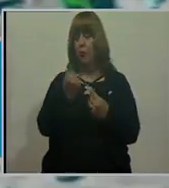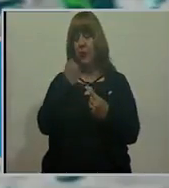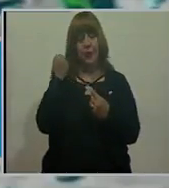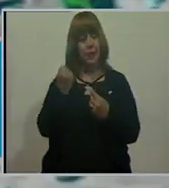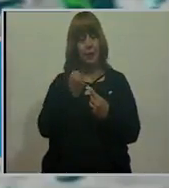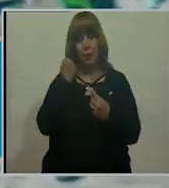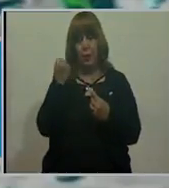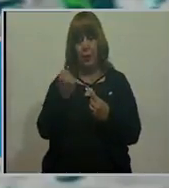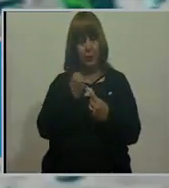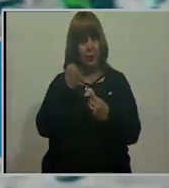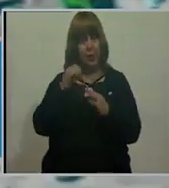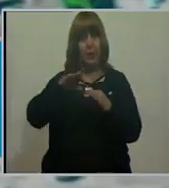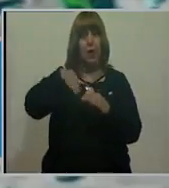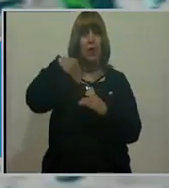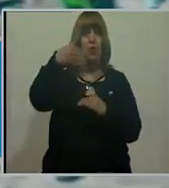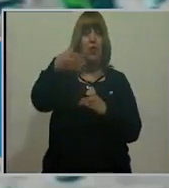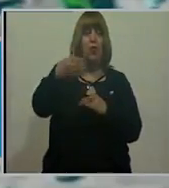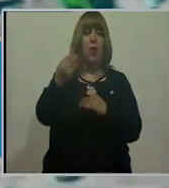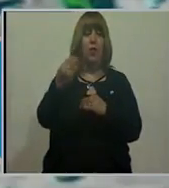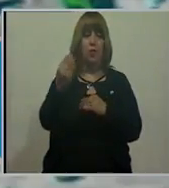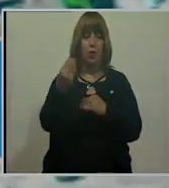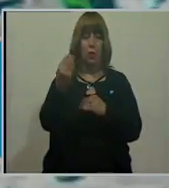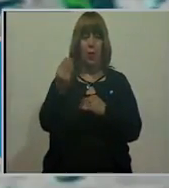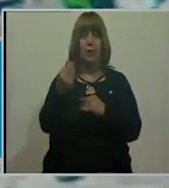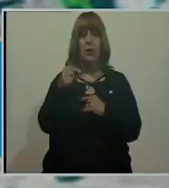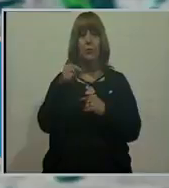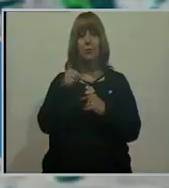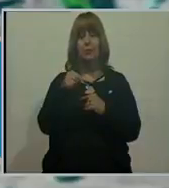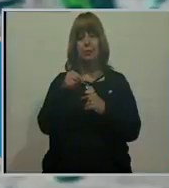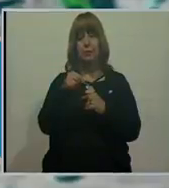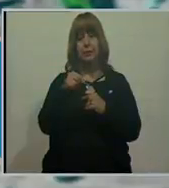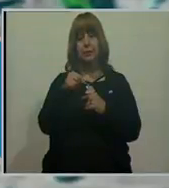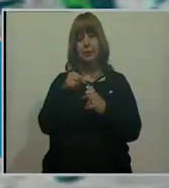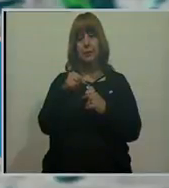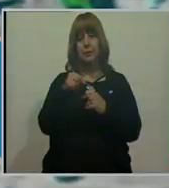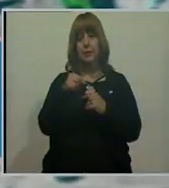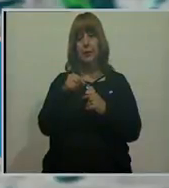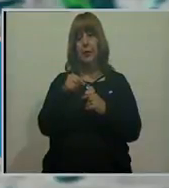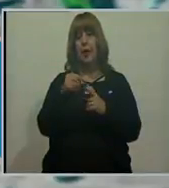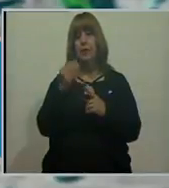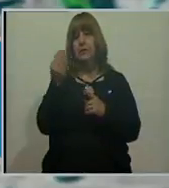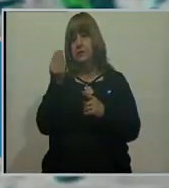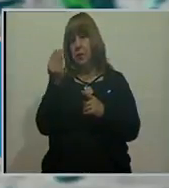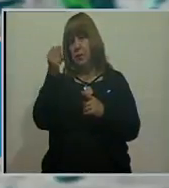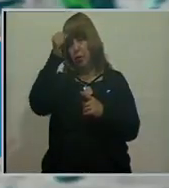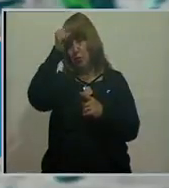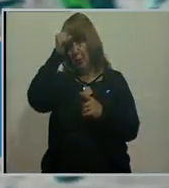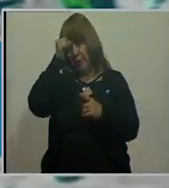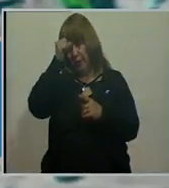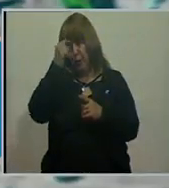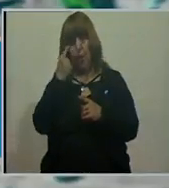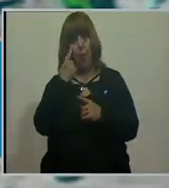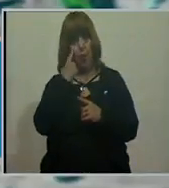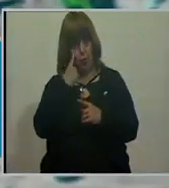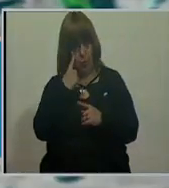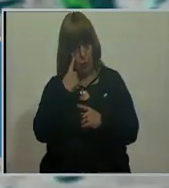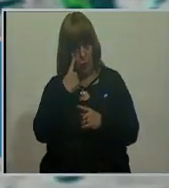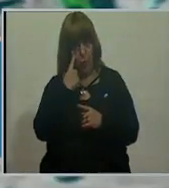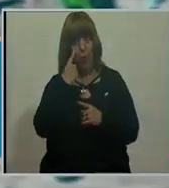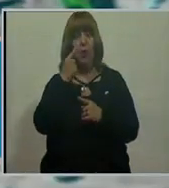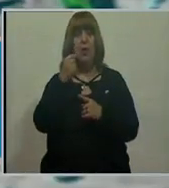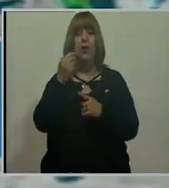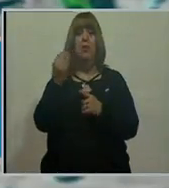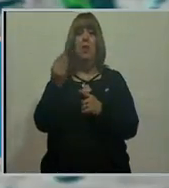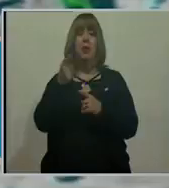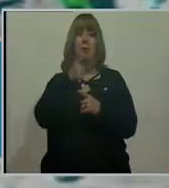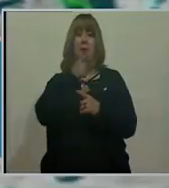lo más importante, lo más destacado, la idea fuerza del informe del día de hoy tiene que ver con lo que va a pasar el fin de semana. Atenti, porque podríamos estar ante una